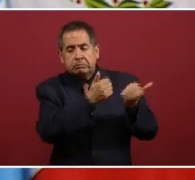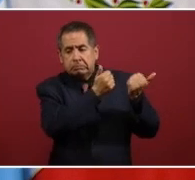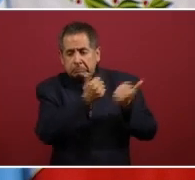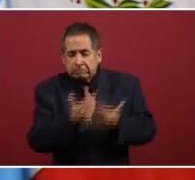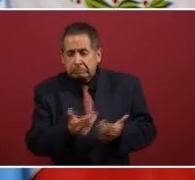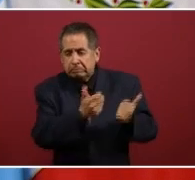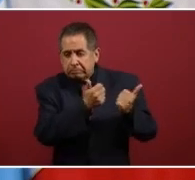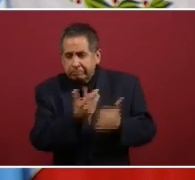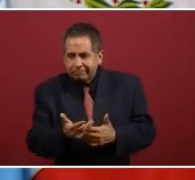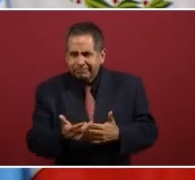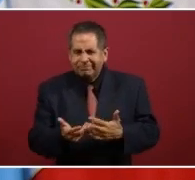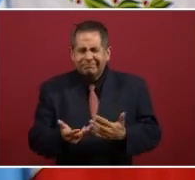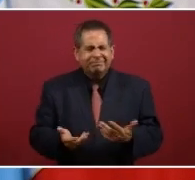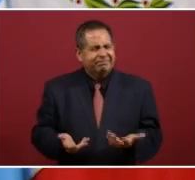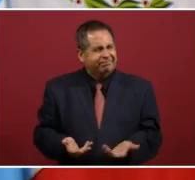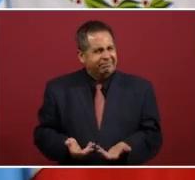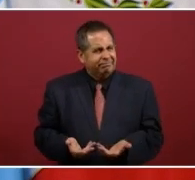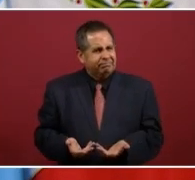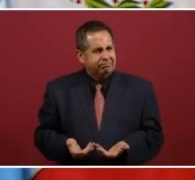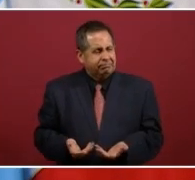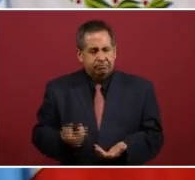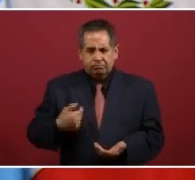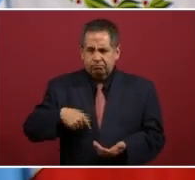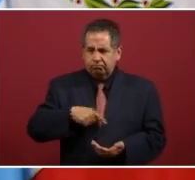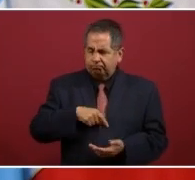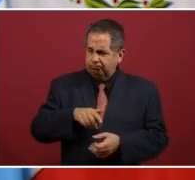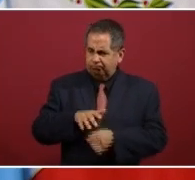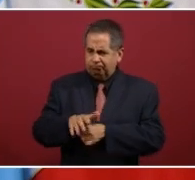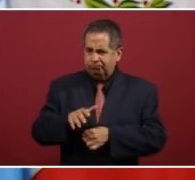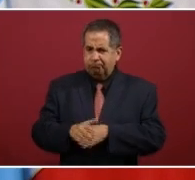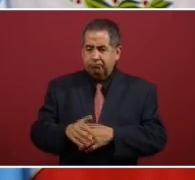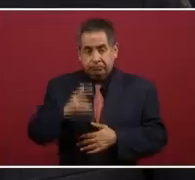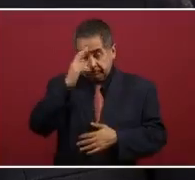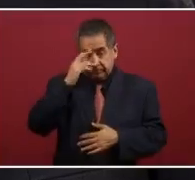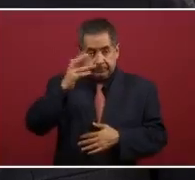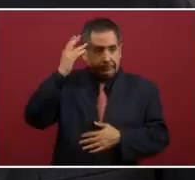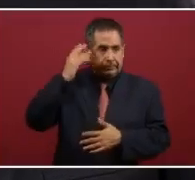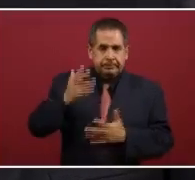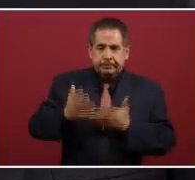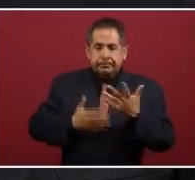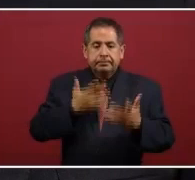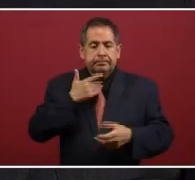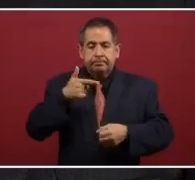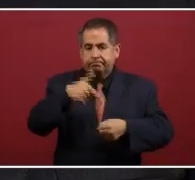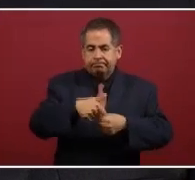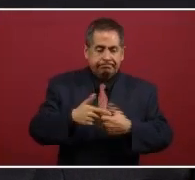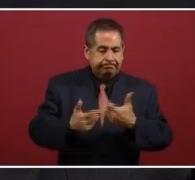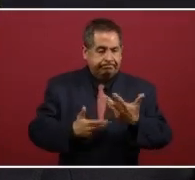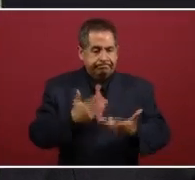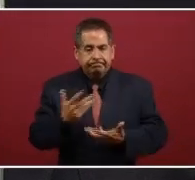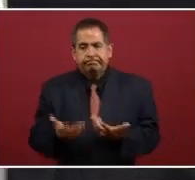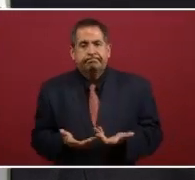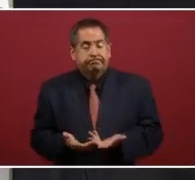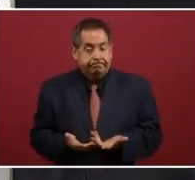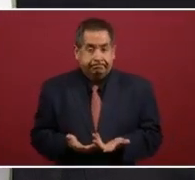comprar. Cuando se nos presentó la crisis de desabasto de gasolinas,